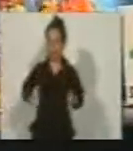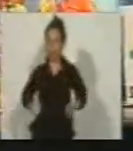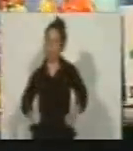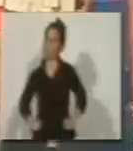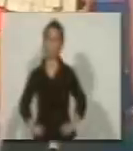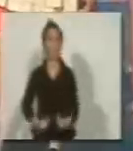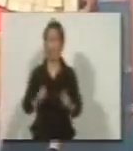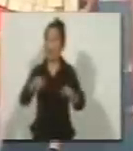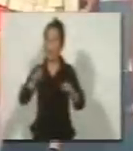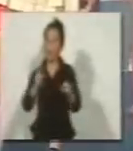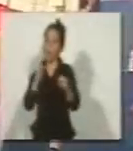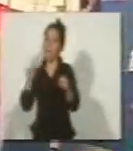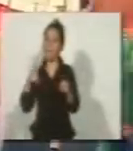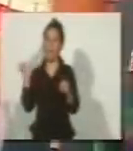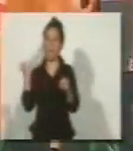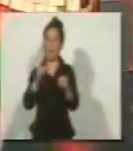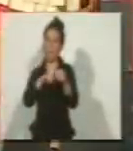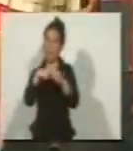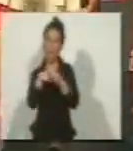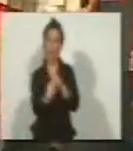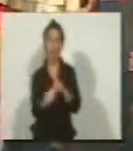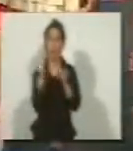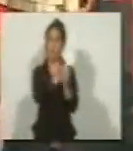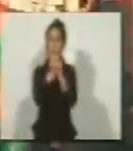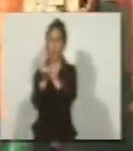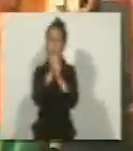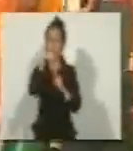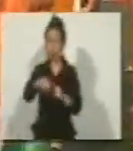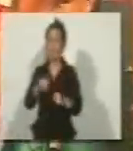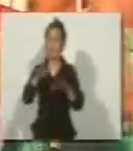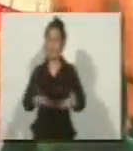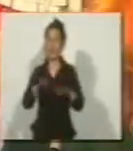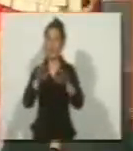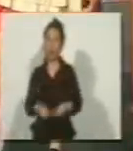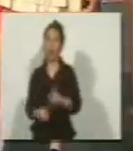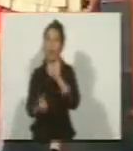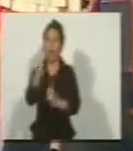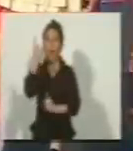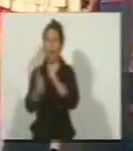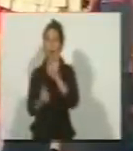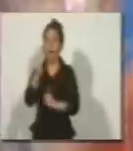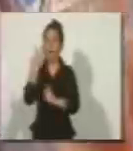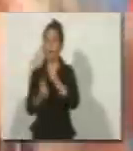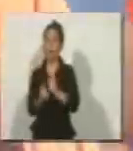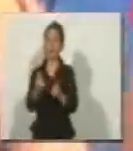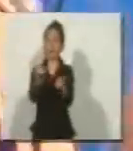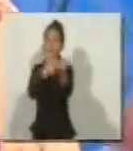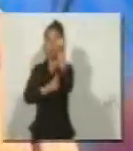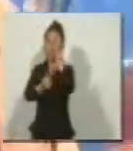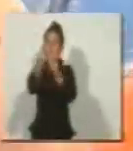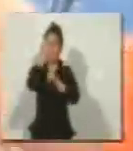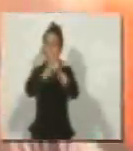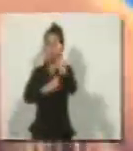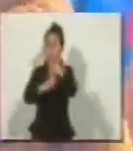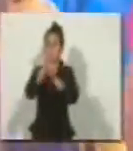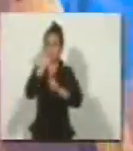murgas. Gracias a ellas hoy estoy aquí. Ellos me sembraron la locura y así la murga no